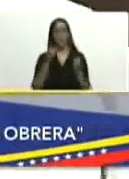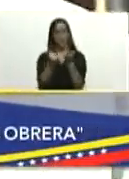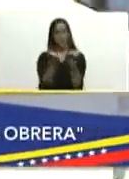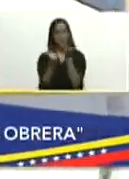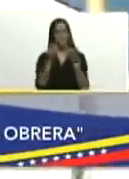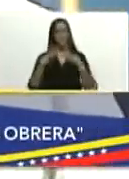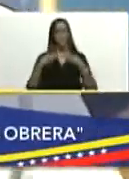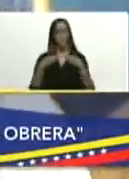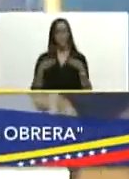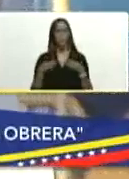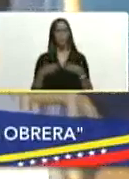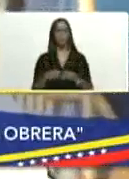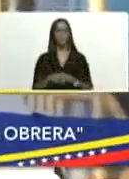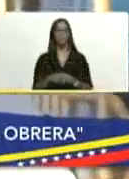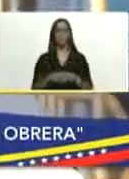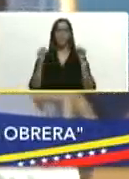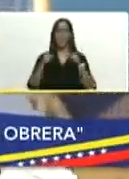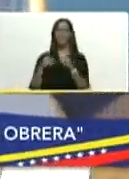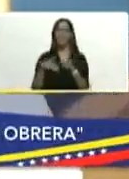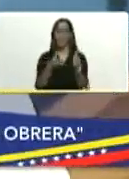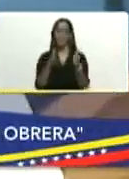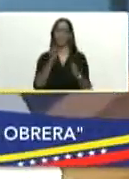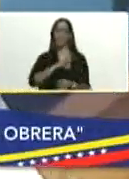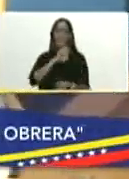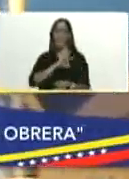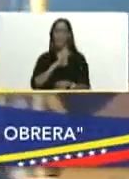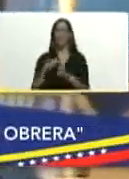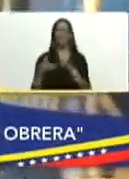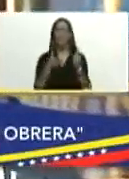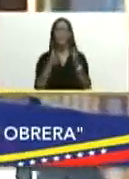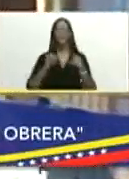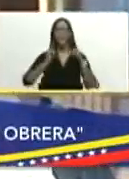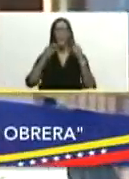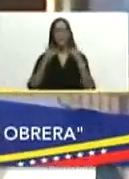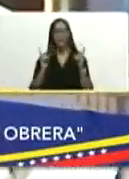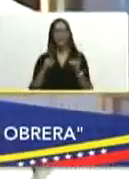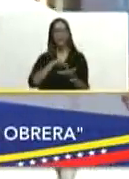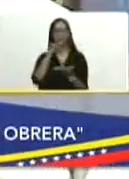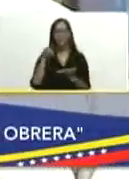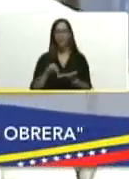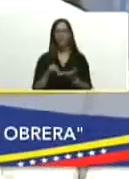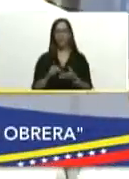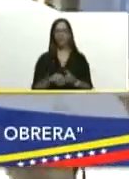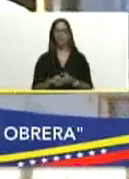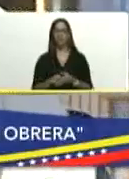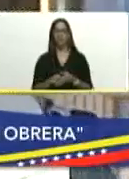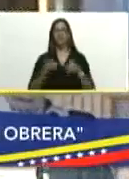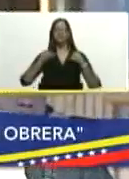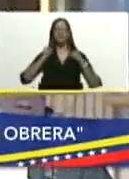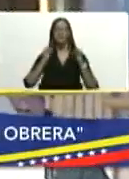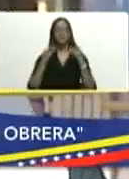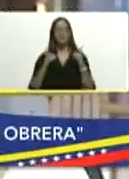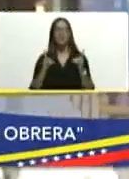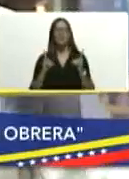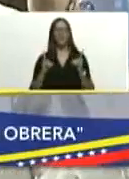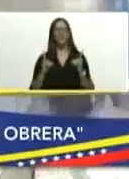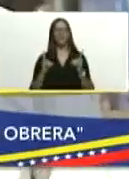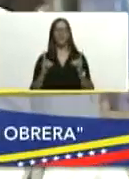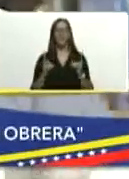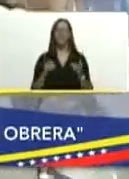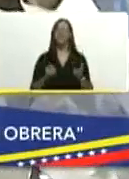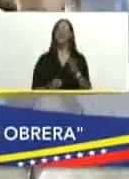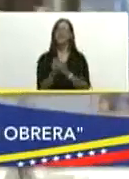públicos es el camino del socialismo el camino de la independencia nacional ser Independencia independientes